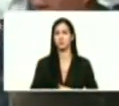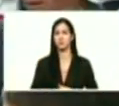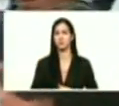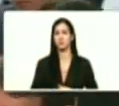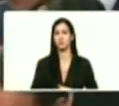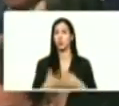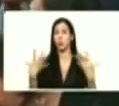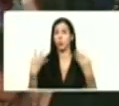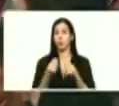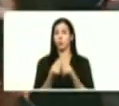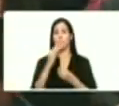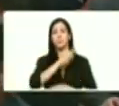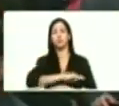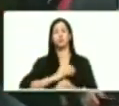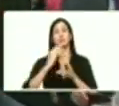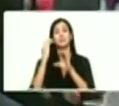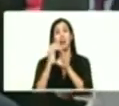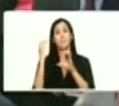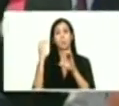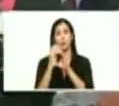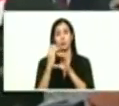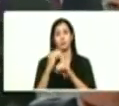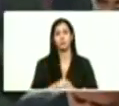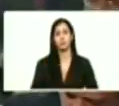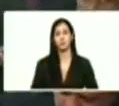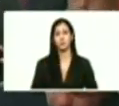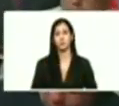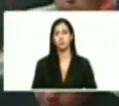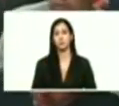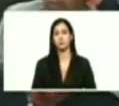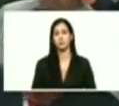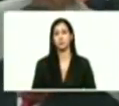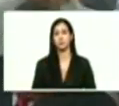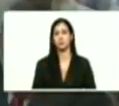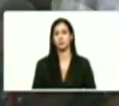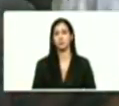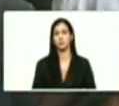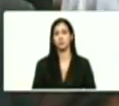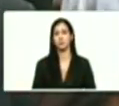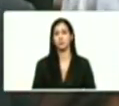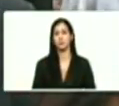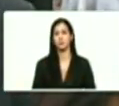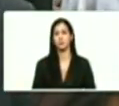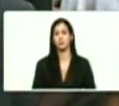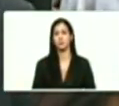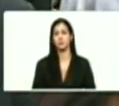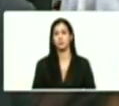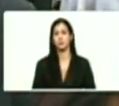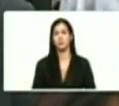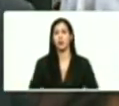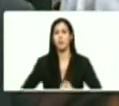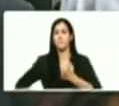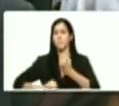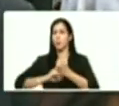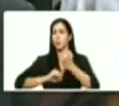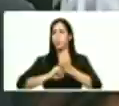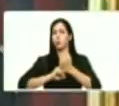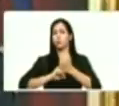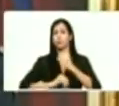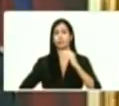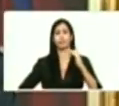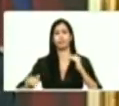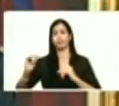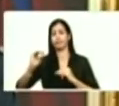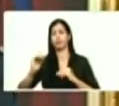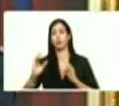junto a la misión transporte ¿no? con el apoyo como el alto mando político ha